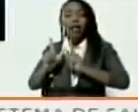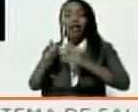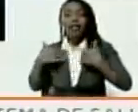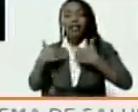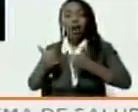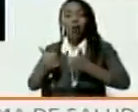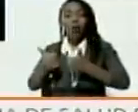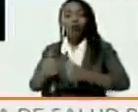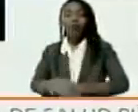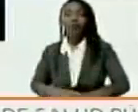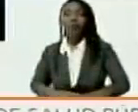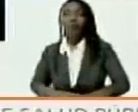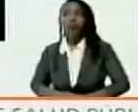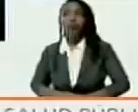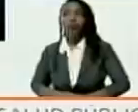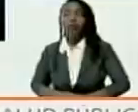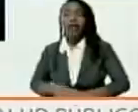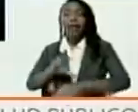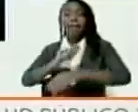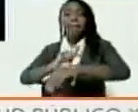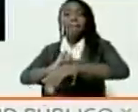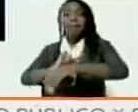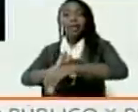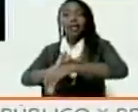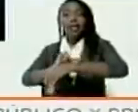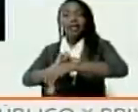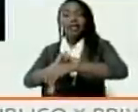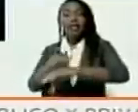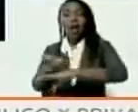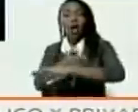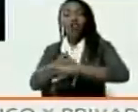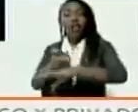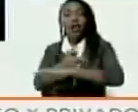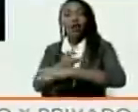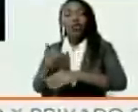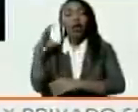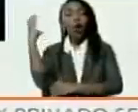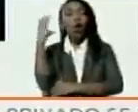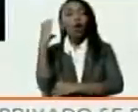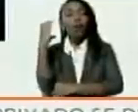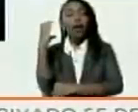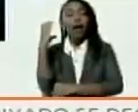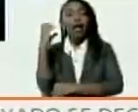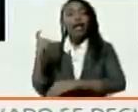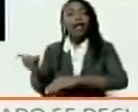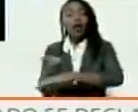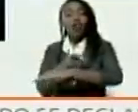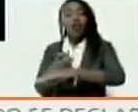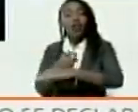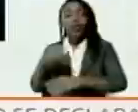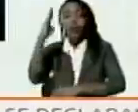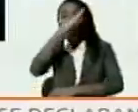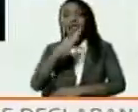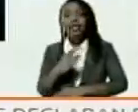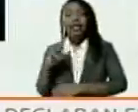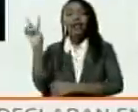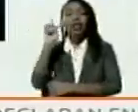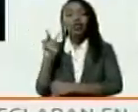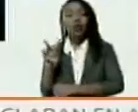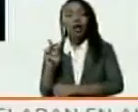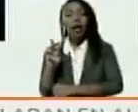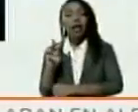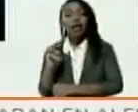sanitarias y médicas del gobierno de Colombia, del gobierno de Venezuela, del gobierno de Brasil